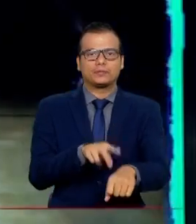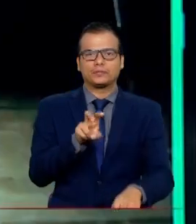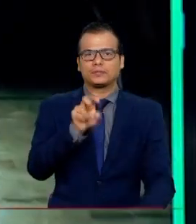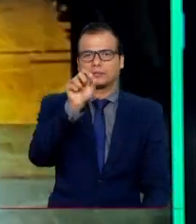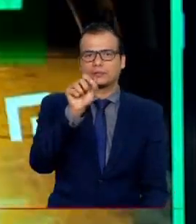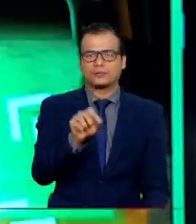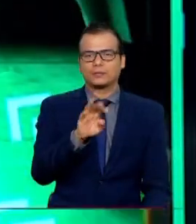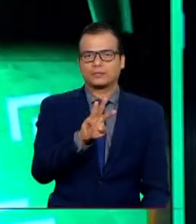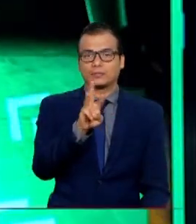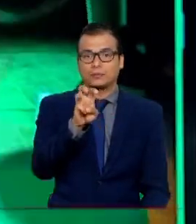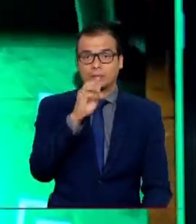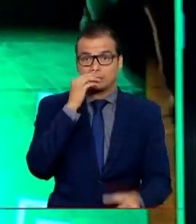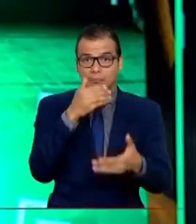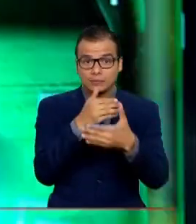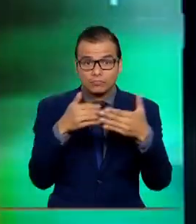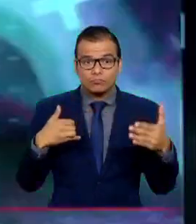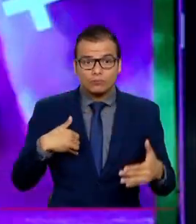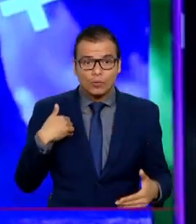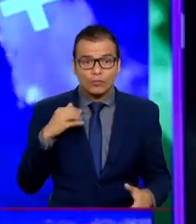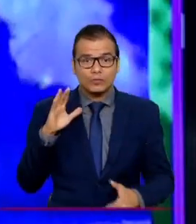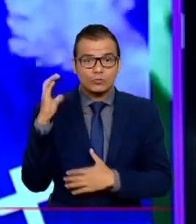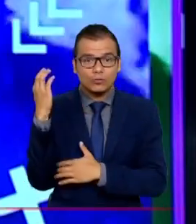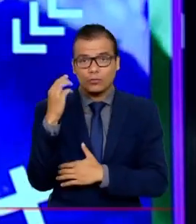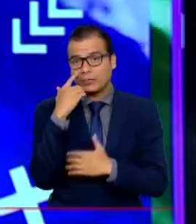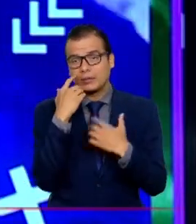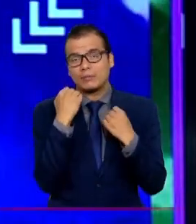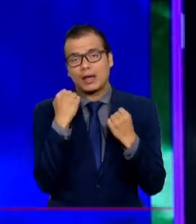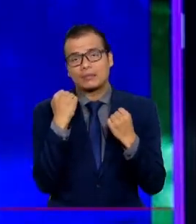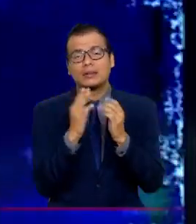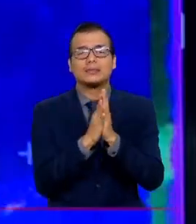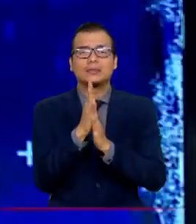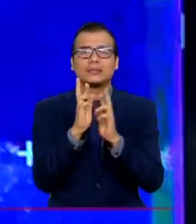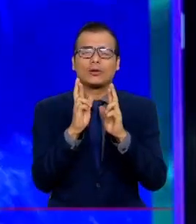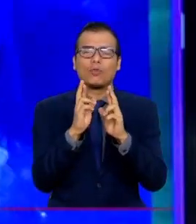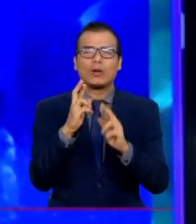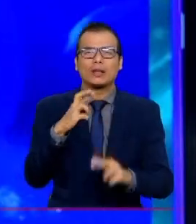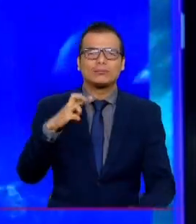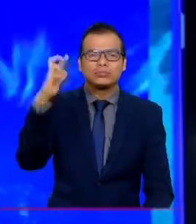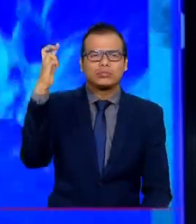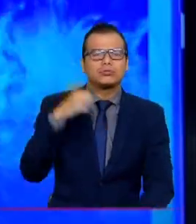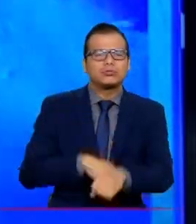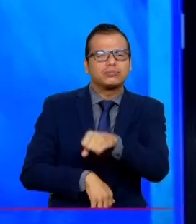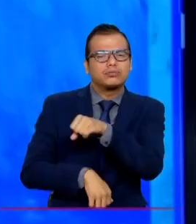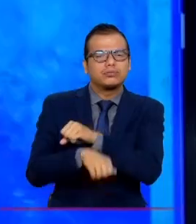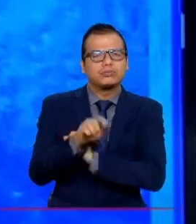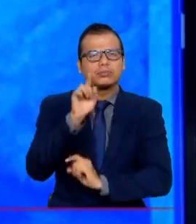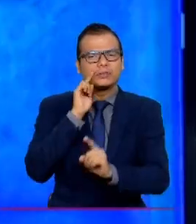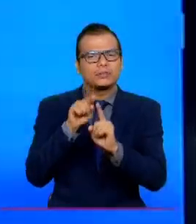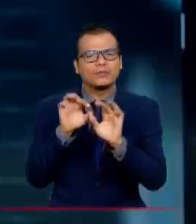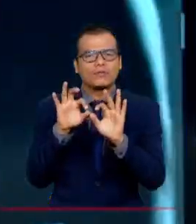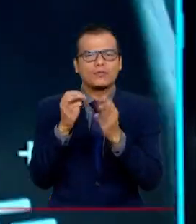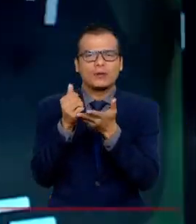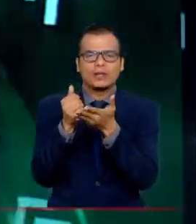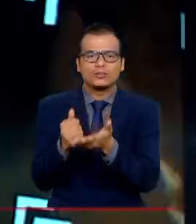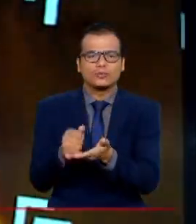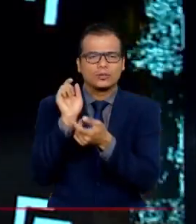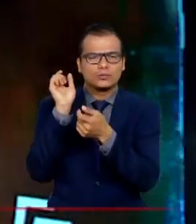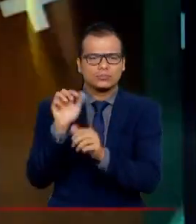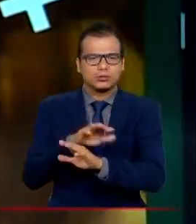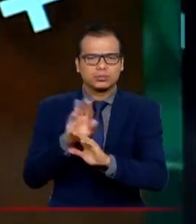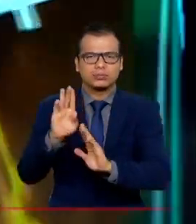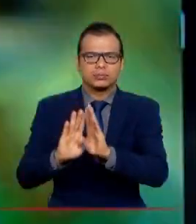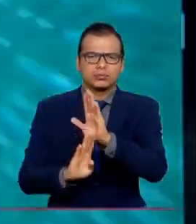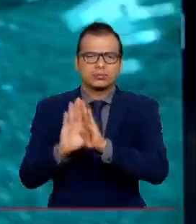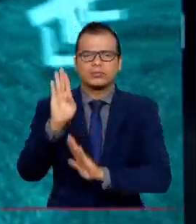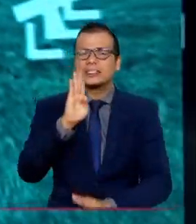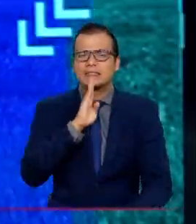Miles de niños y jóvenes en Colombia sueñan con poder ser futbolistas profesionales y sacar su familia adelante. Uno de ellos